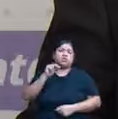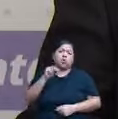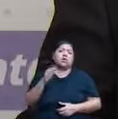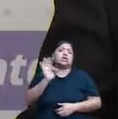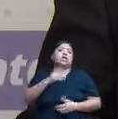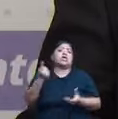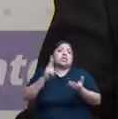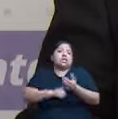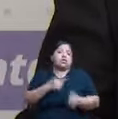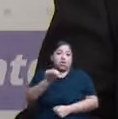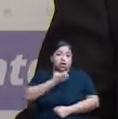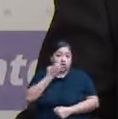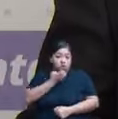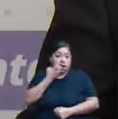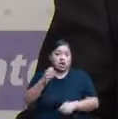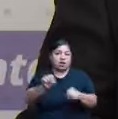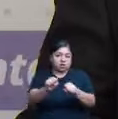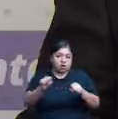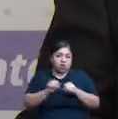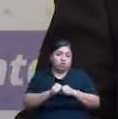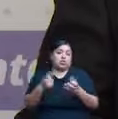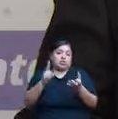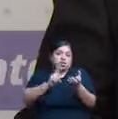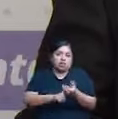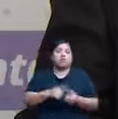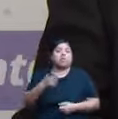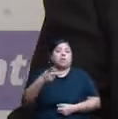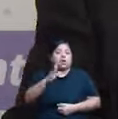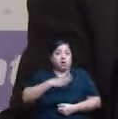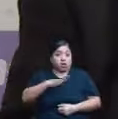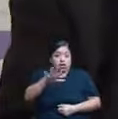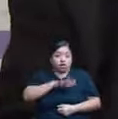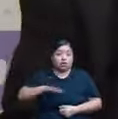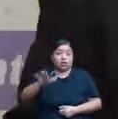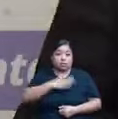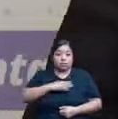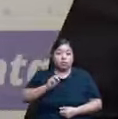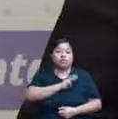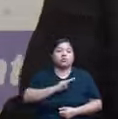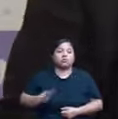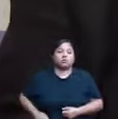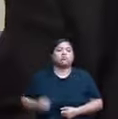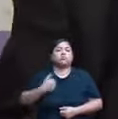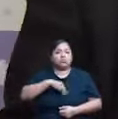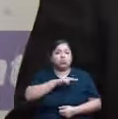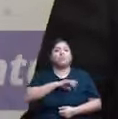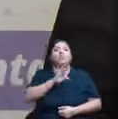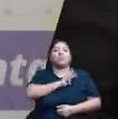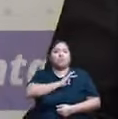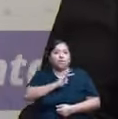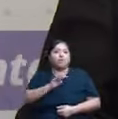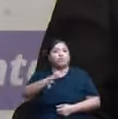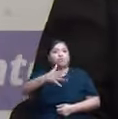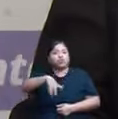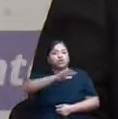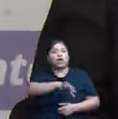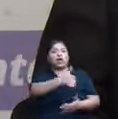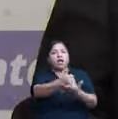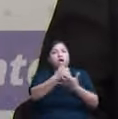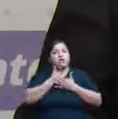una institución, pero sí está dentro de nuestro espacio y sí lo podemos hacer. Podemos tocar las puertas y que esto